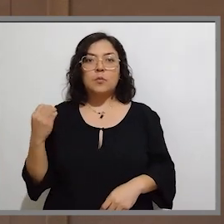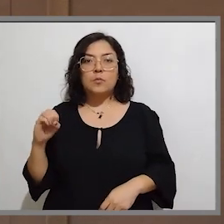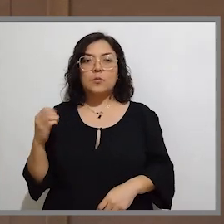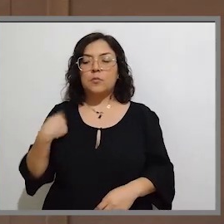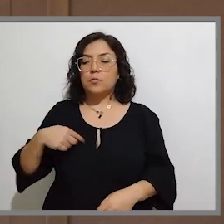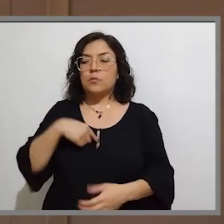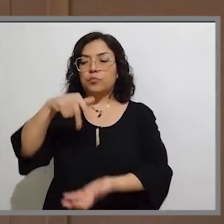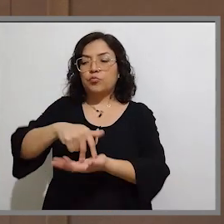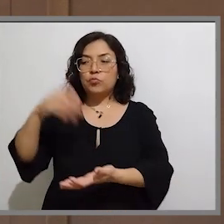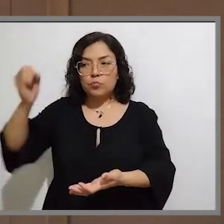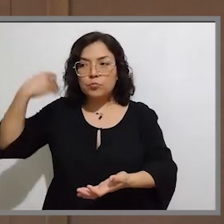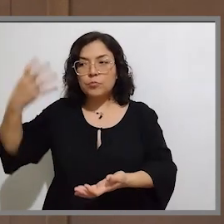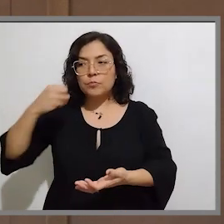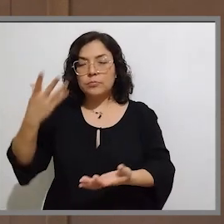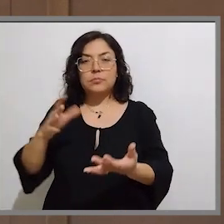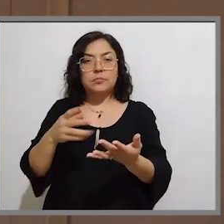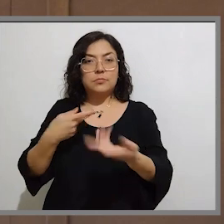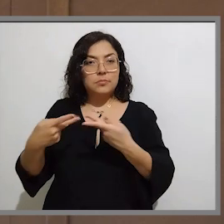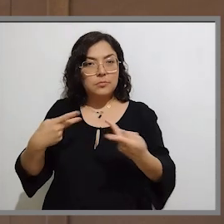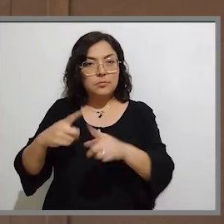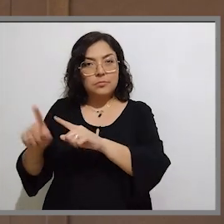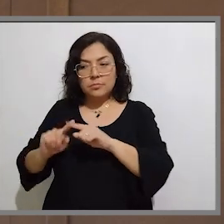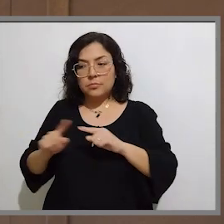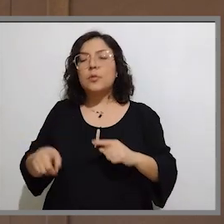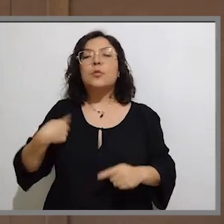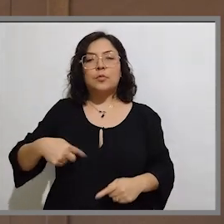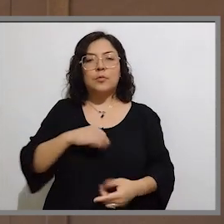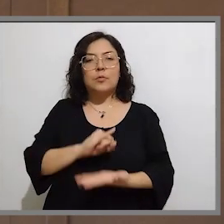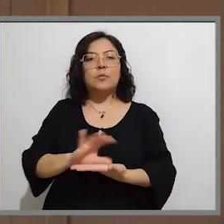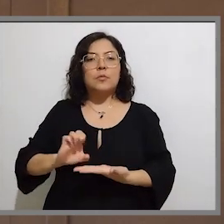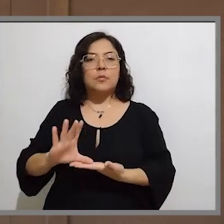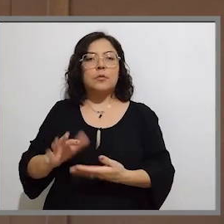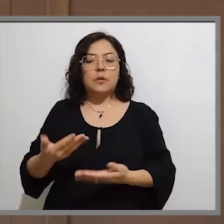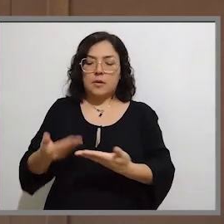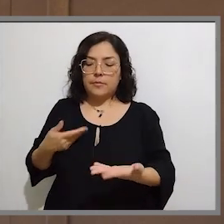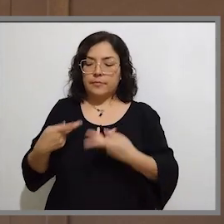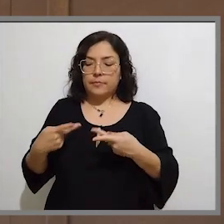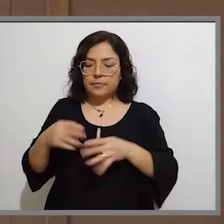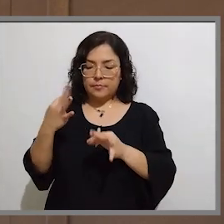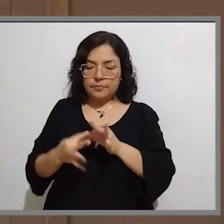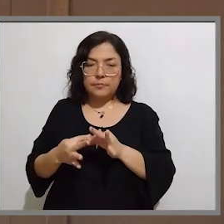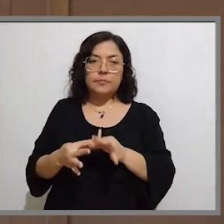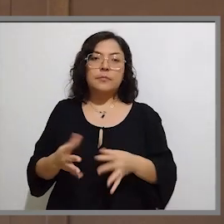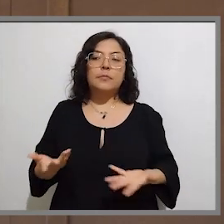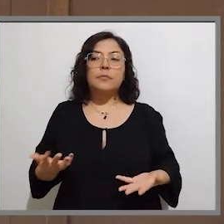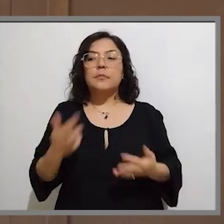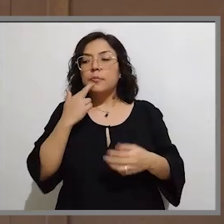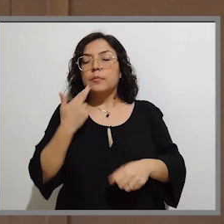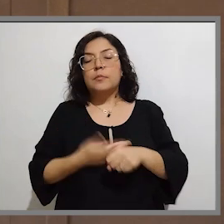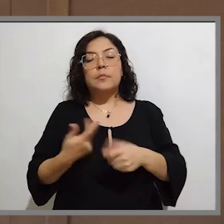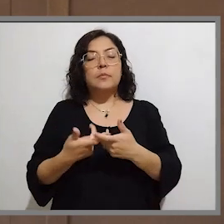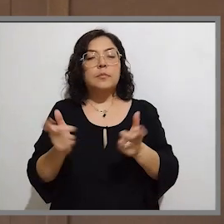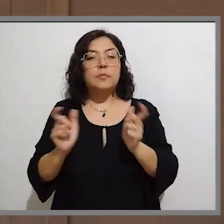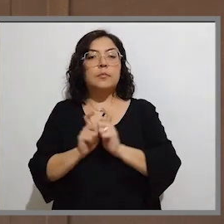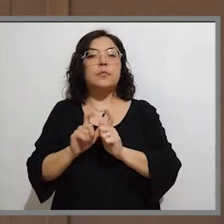de análisis, todo esto organizado por este órgano electoral, el Instituto Electoral de Coahuila, a través de su Comisión de